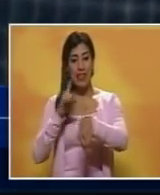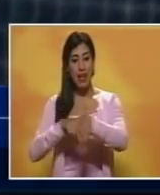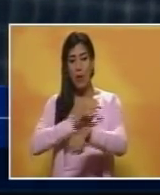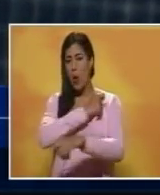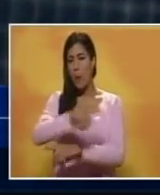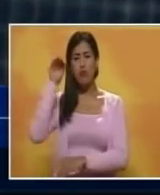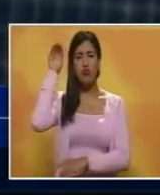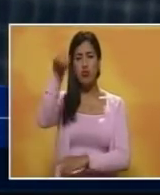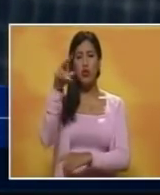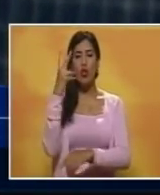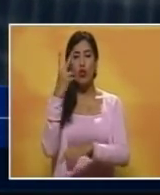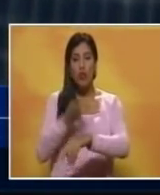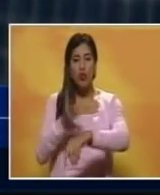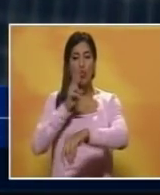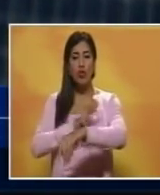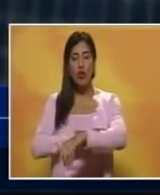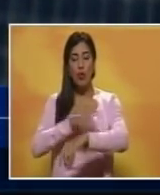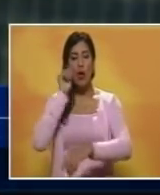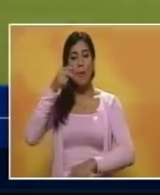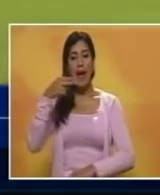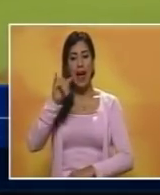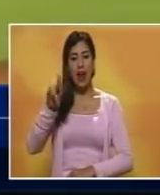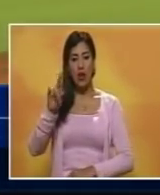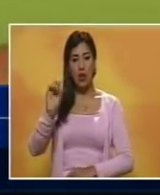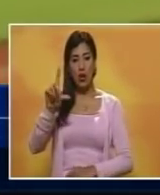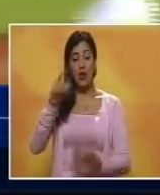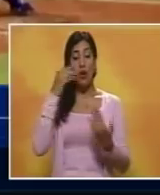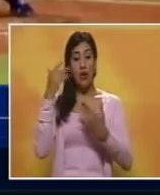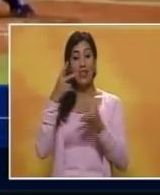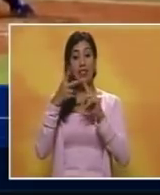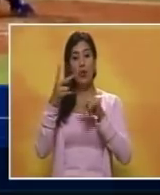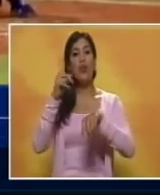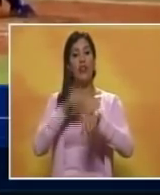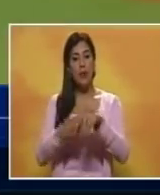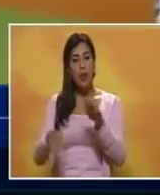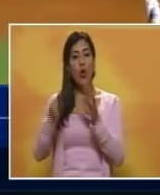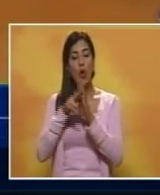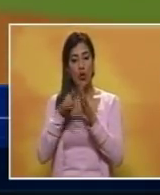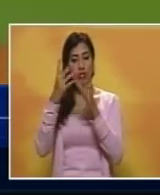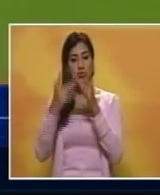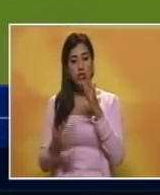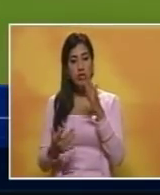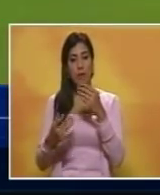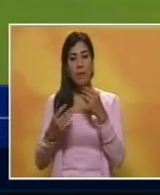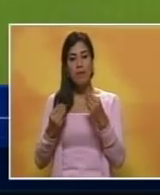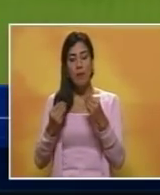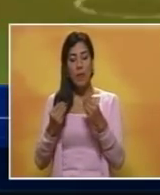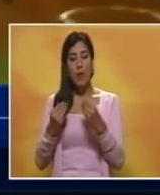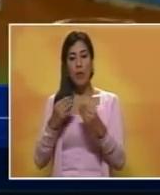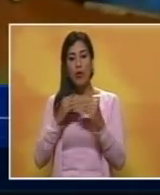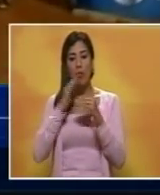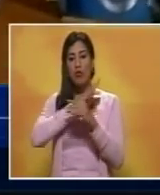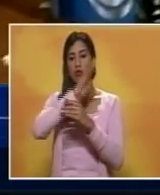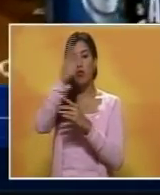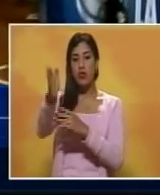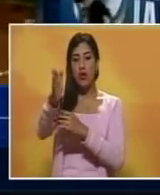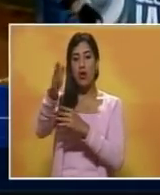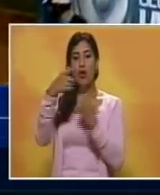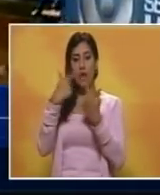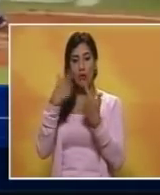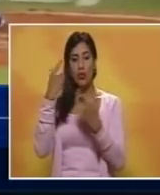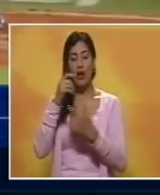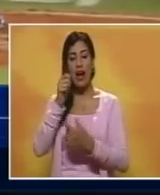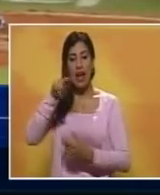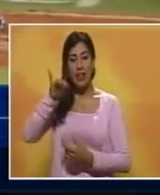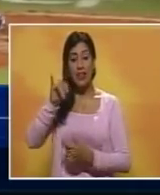con batazo de doble play de Harold Ramírez. En el segundo episodio ampliaron la ventaja con elevado de sacrificio de Anthony